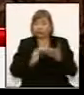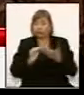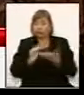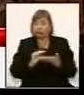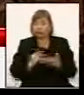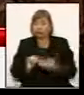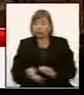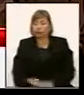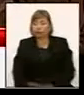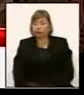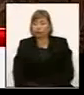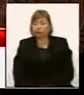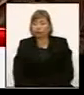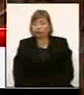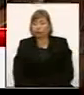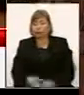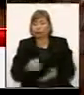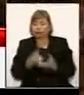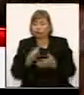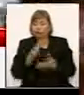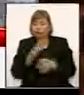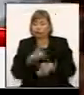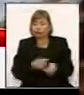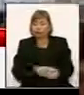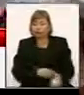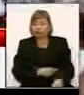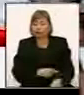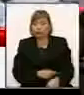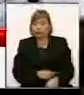veces este trato no estamos muy acostumbrados.